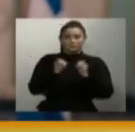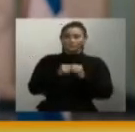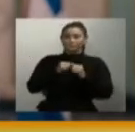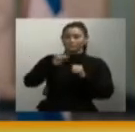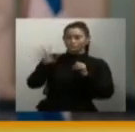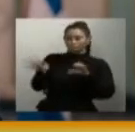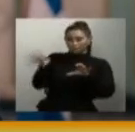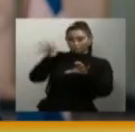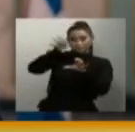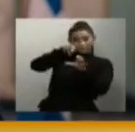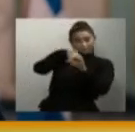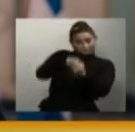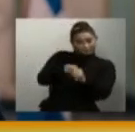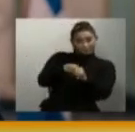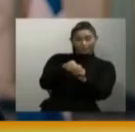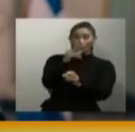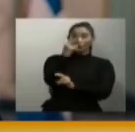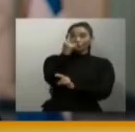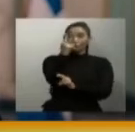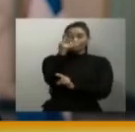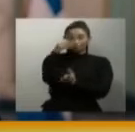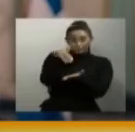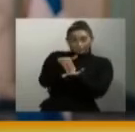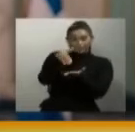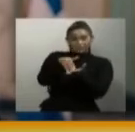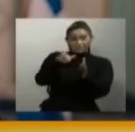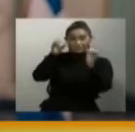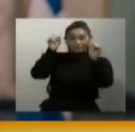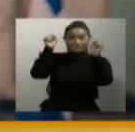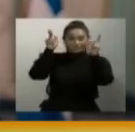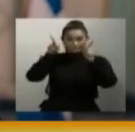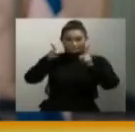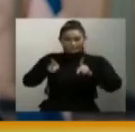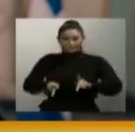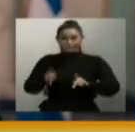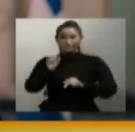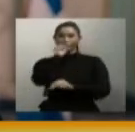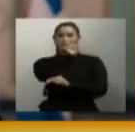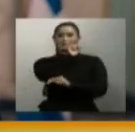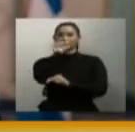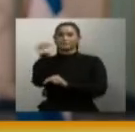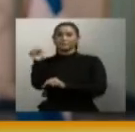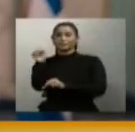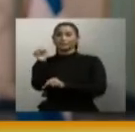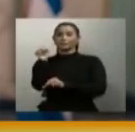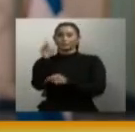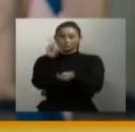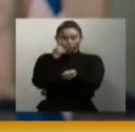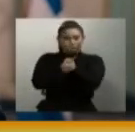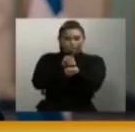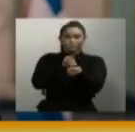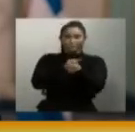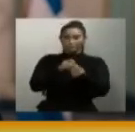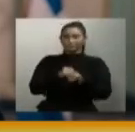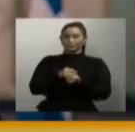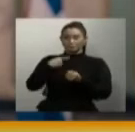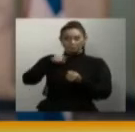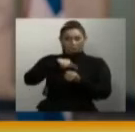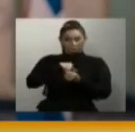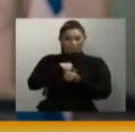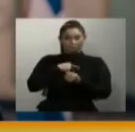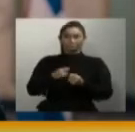dicen bueno si no hay reforma necesitamos más préstamos para poder